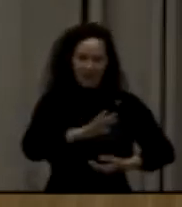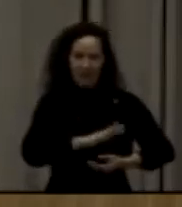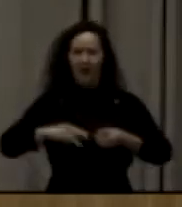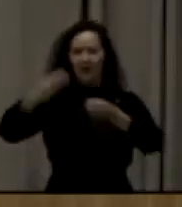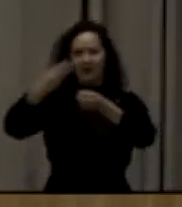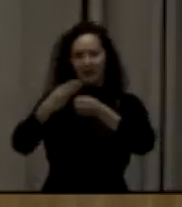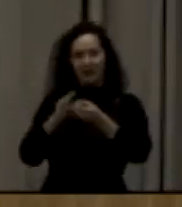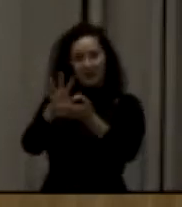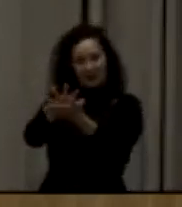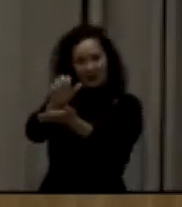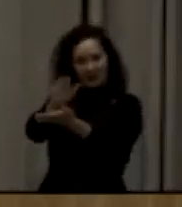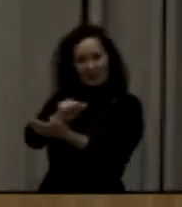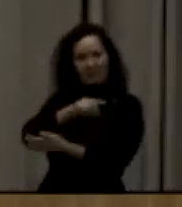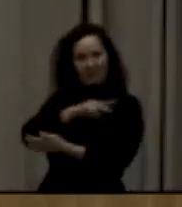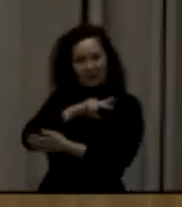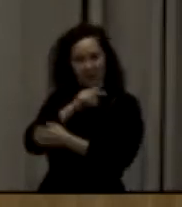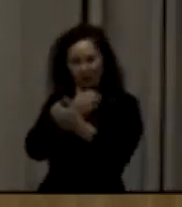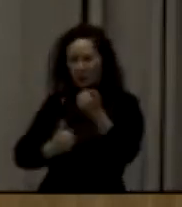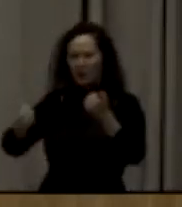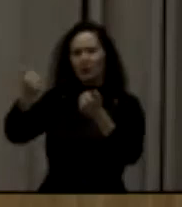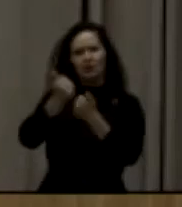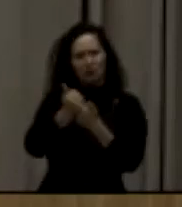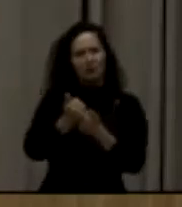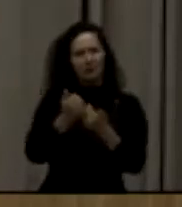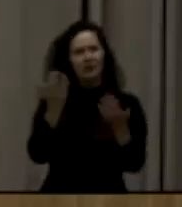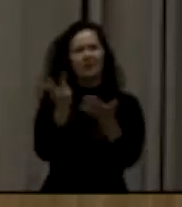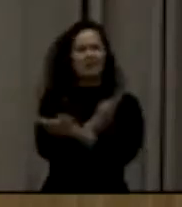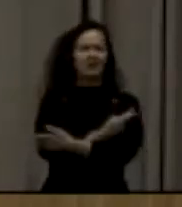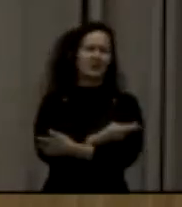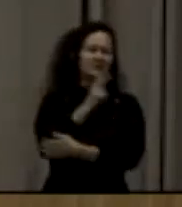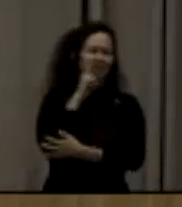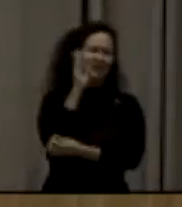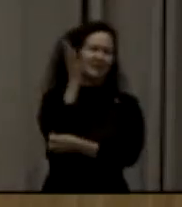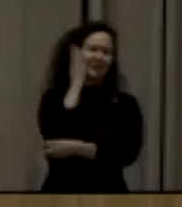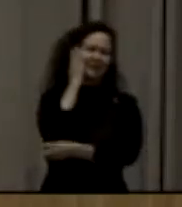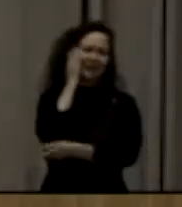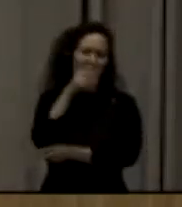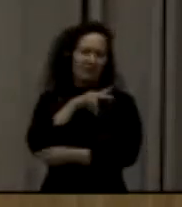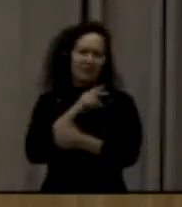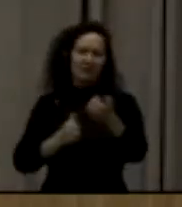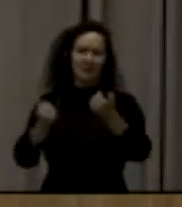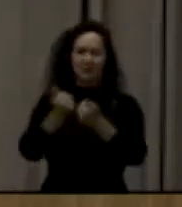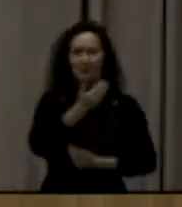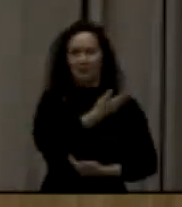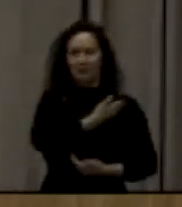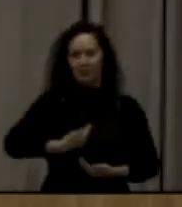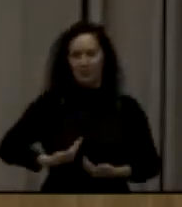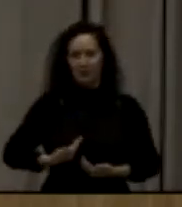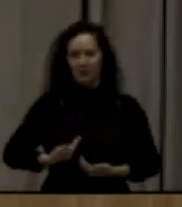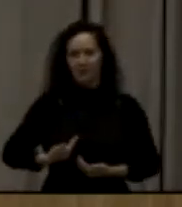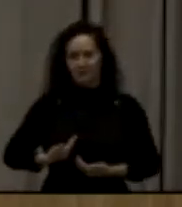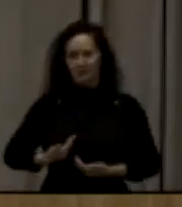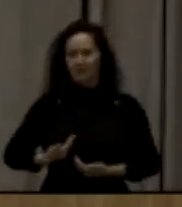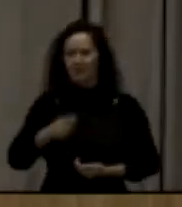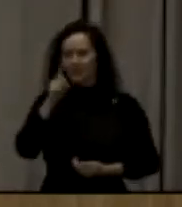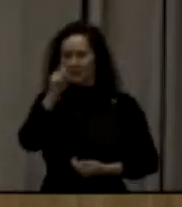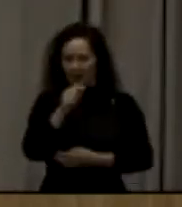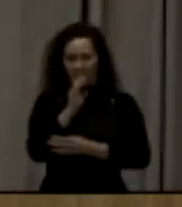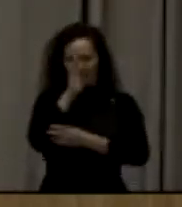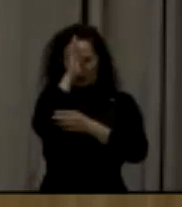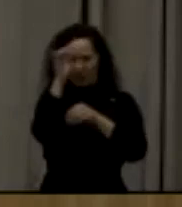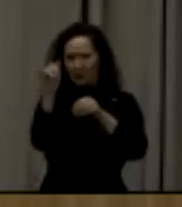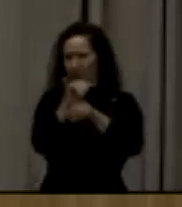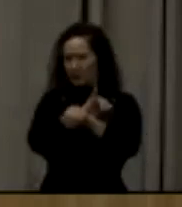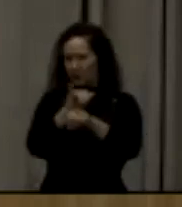el sector privado como lo ha venido haciendo no entonces esa es Digamos como ha sido una de sus principales estrategias